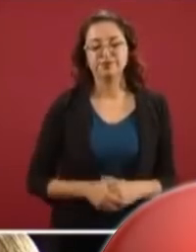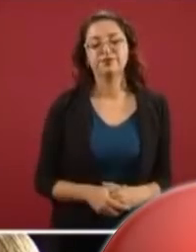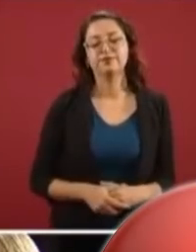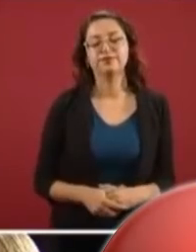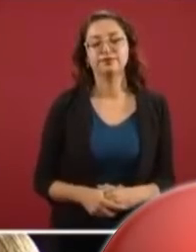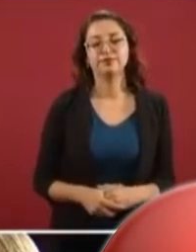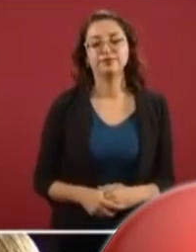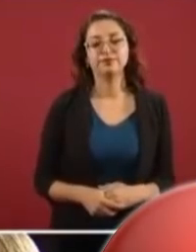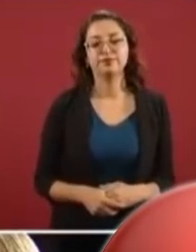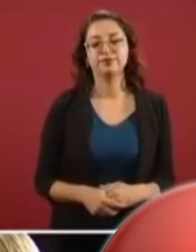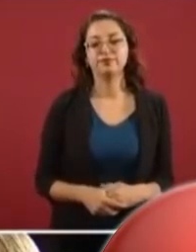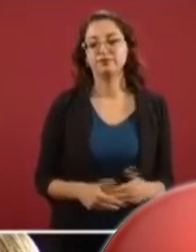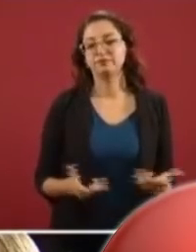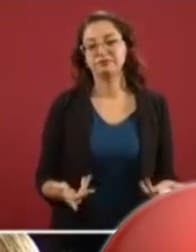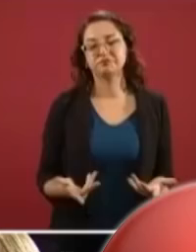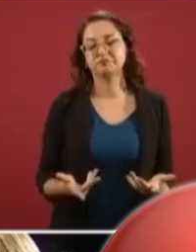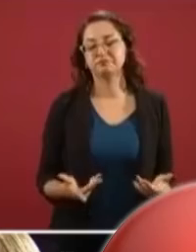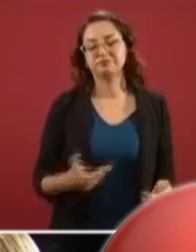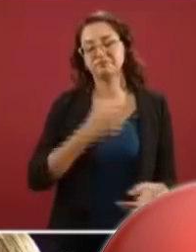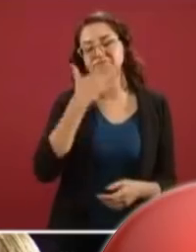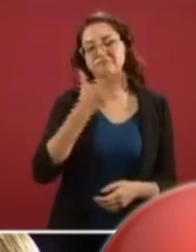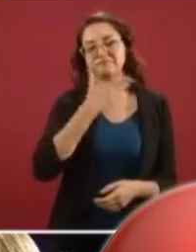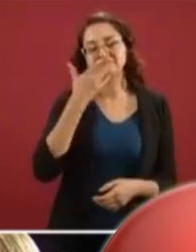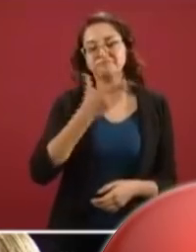como lo hacemos